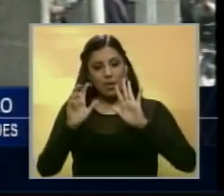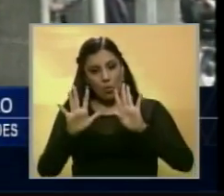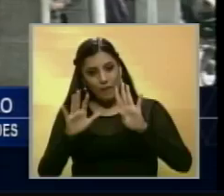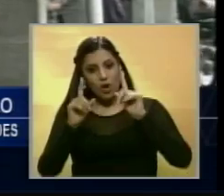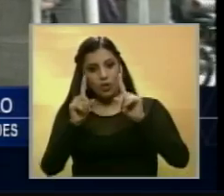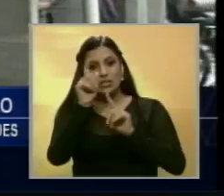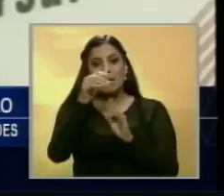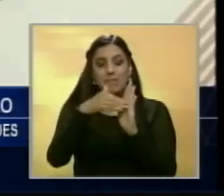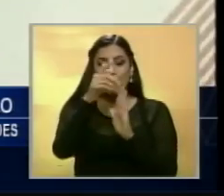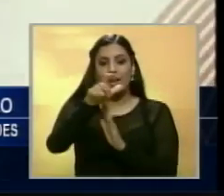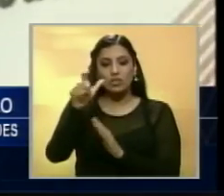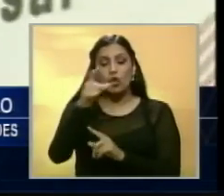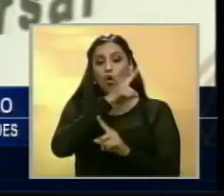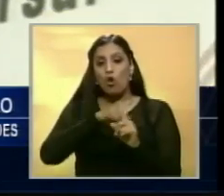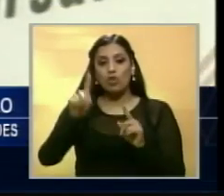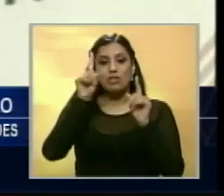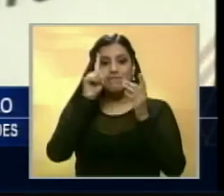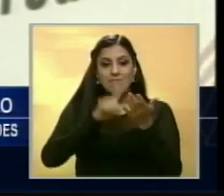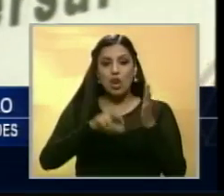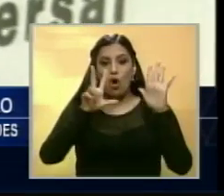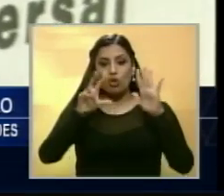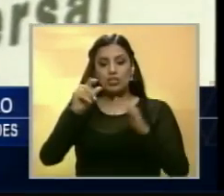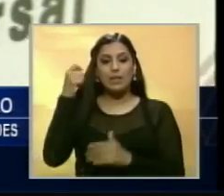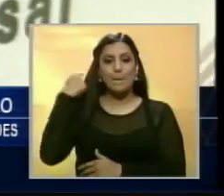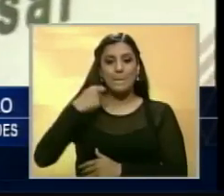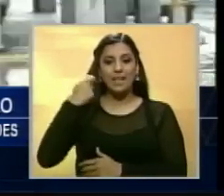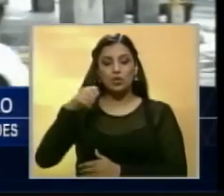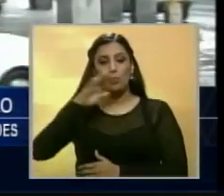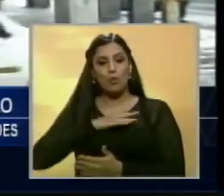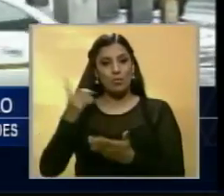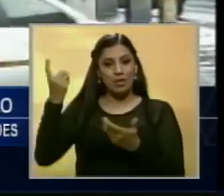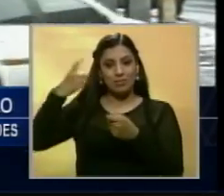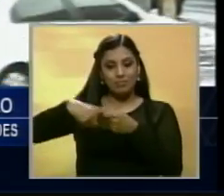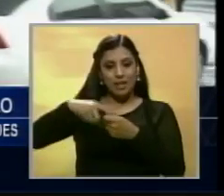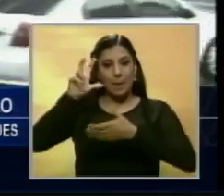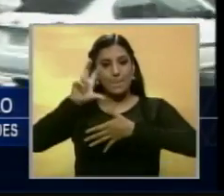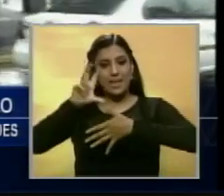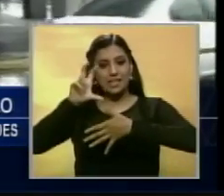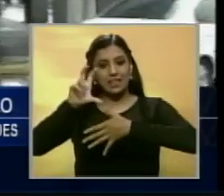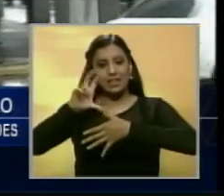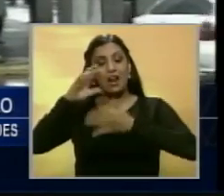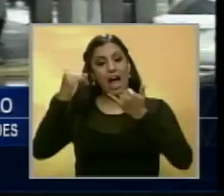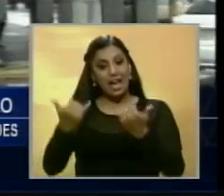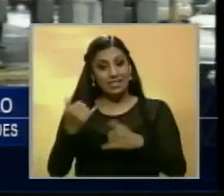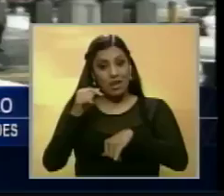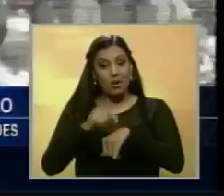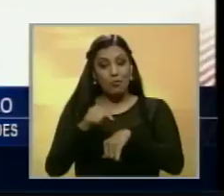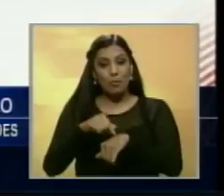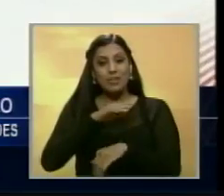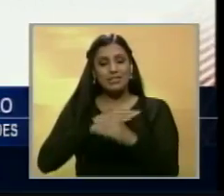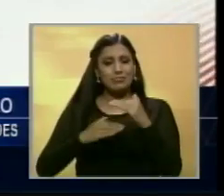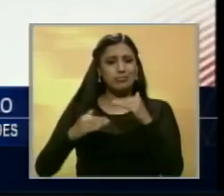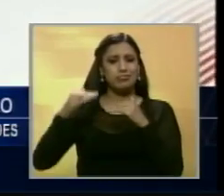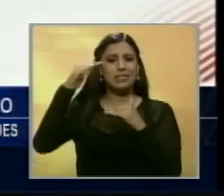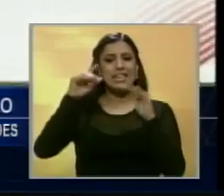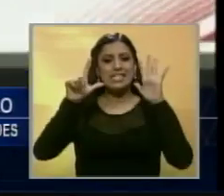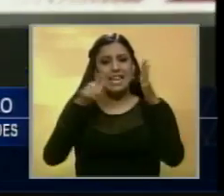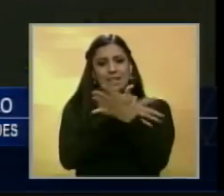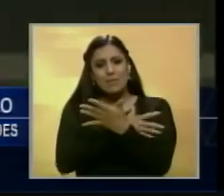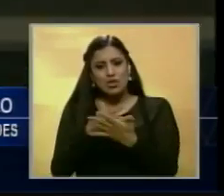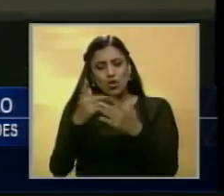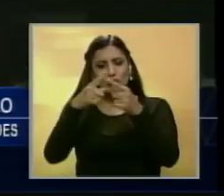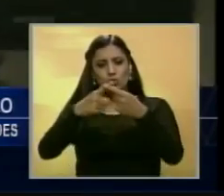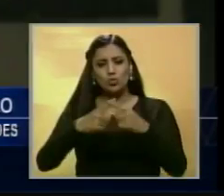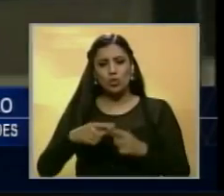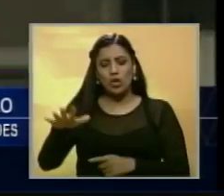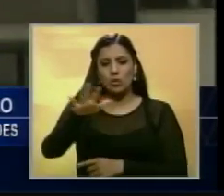273.911 clientes y 1.800 pensionados engrosan la amplia cartera del Bicentenario, que hasta este momento asciende a más de 7 millones en todo